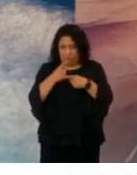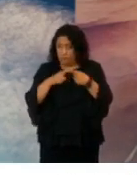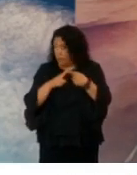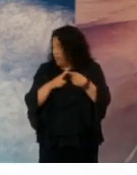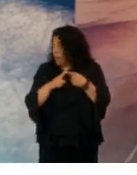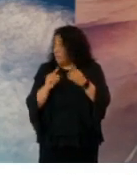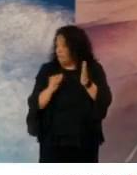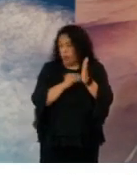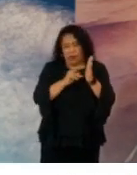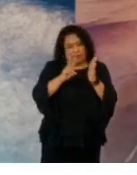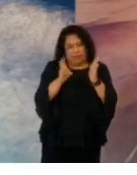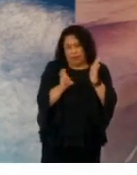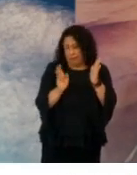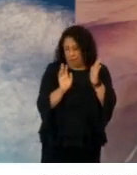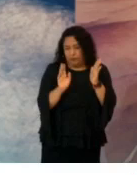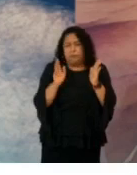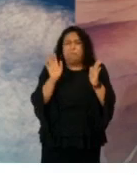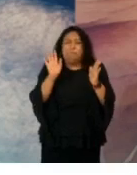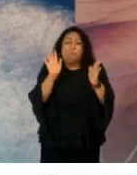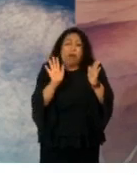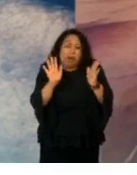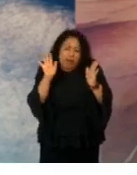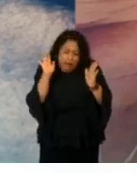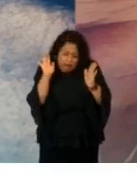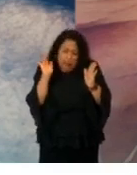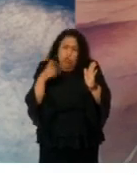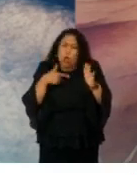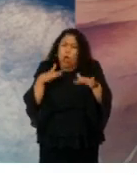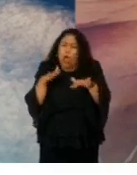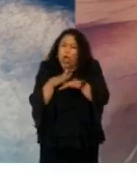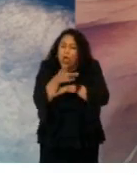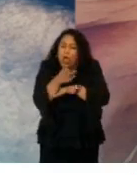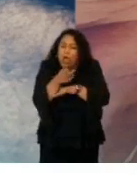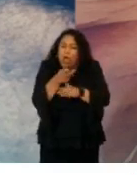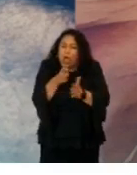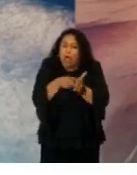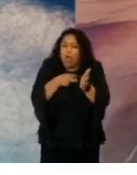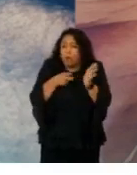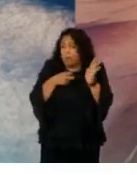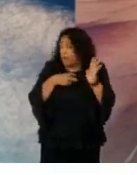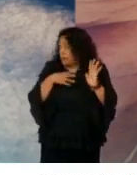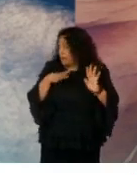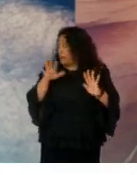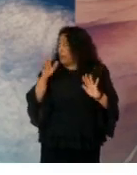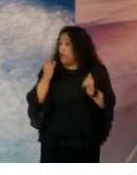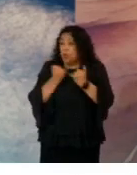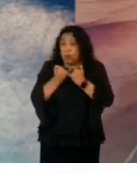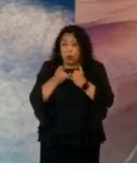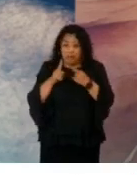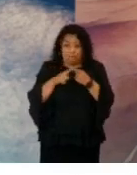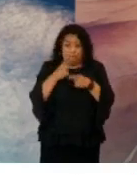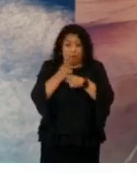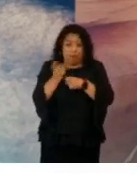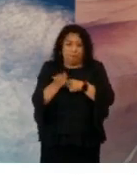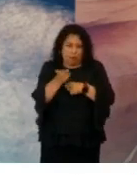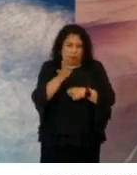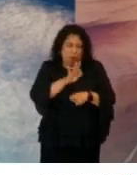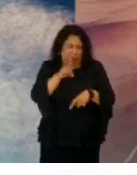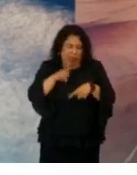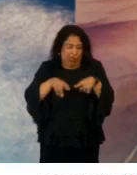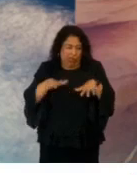viene en el temario, aunque se parece, pero arbitrariamente la moví. A ver si esto no es una conferencia magistral, puedo cambiar también la primera pregunta.